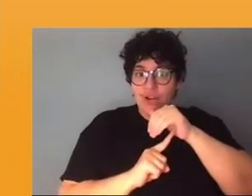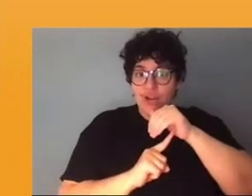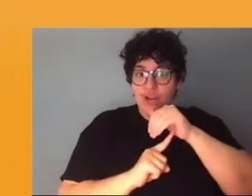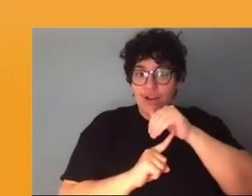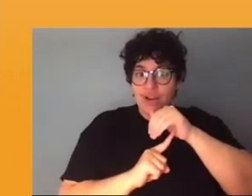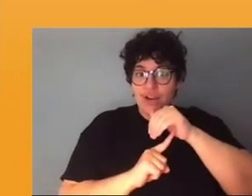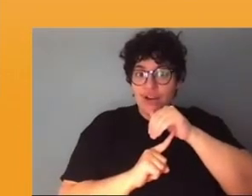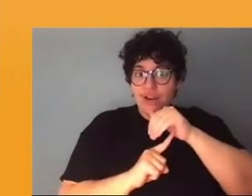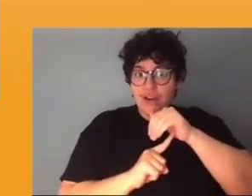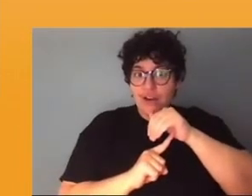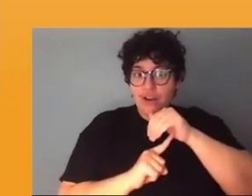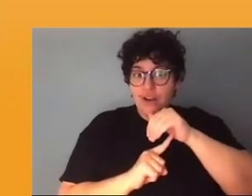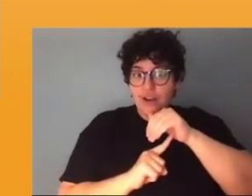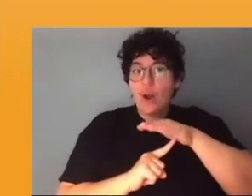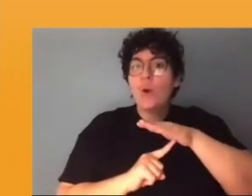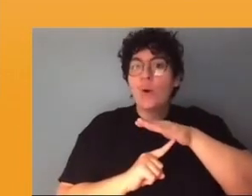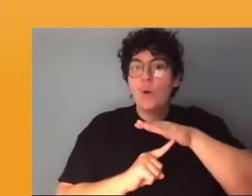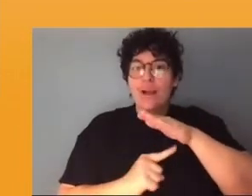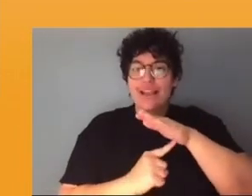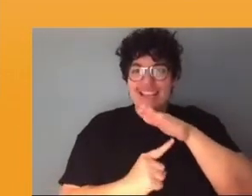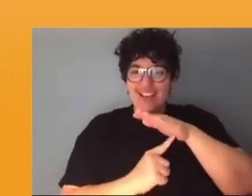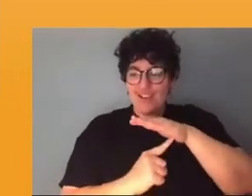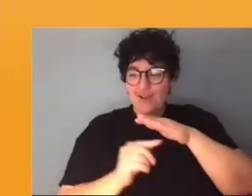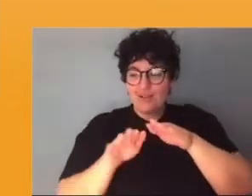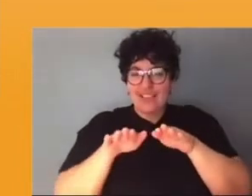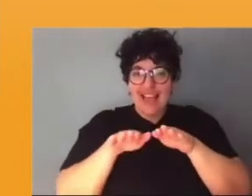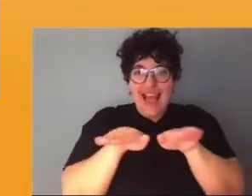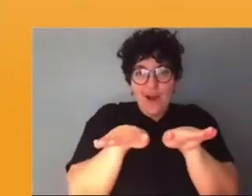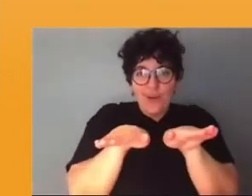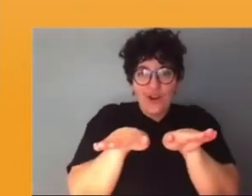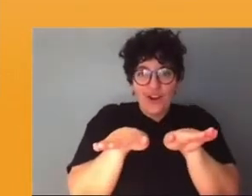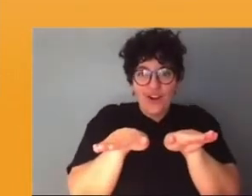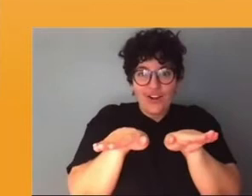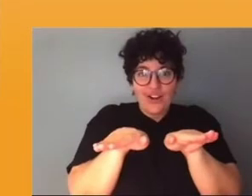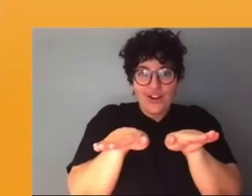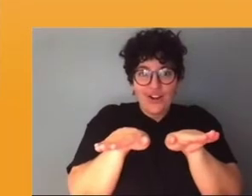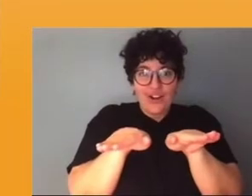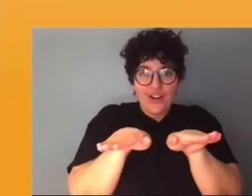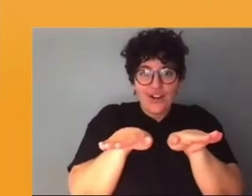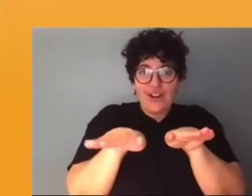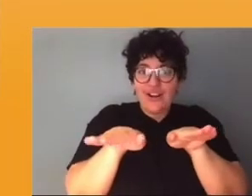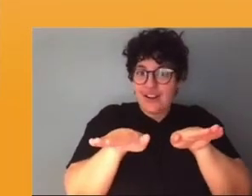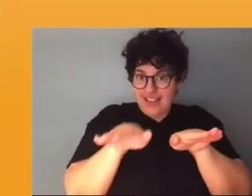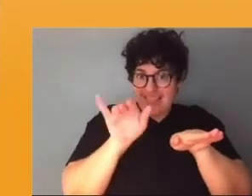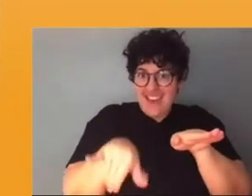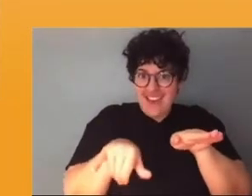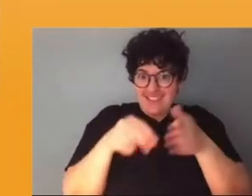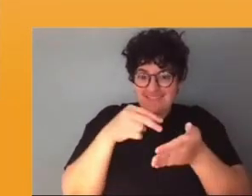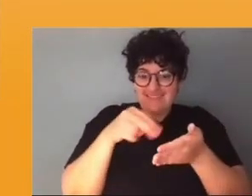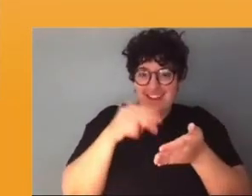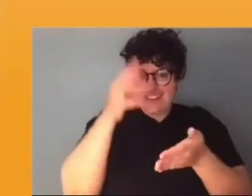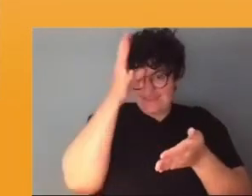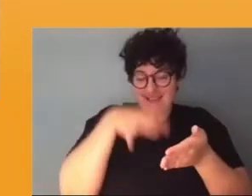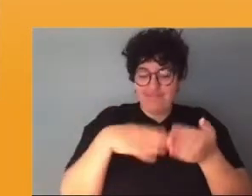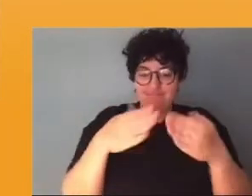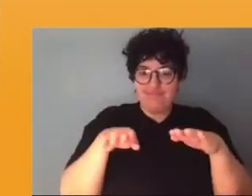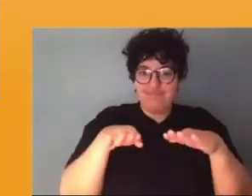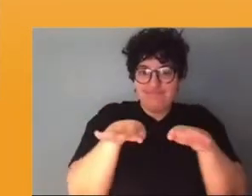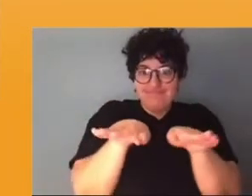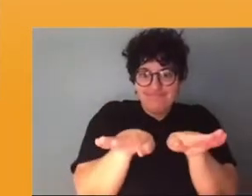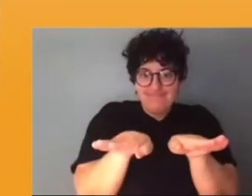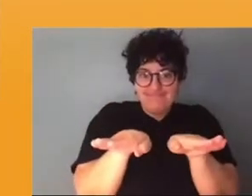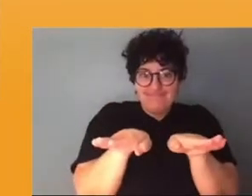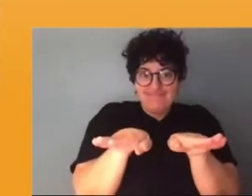hacia adentro, para que los dedos de pie van afuera. Las bailarinas